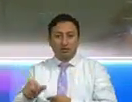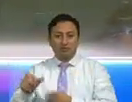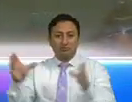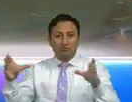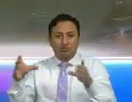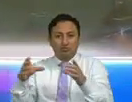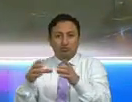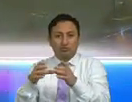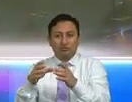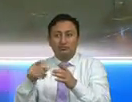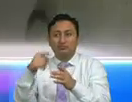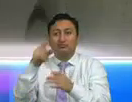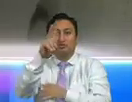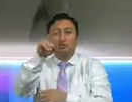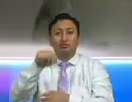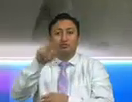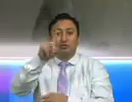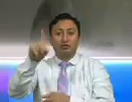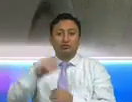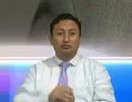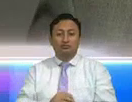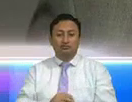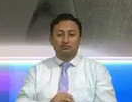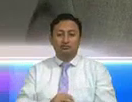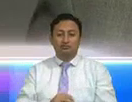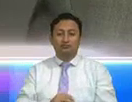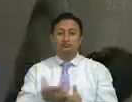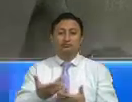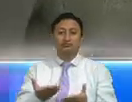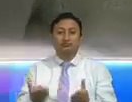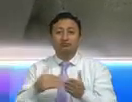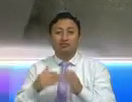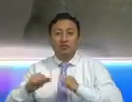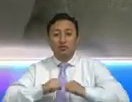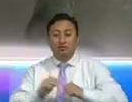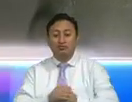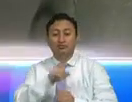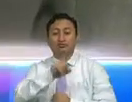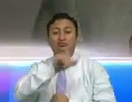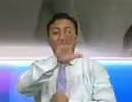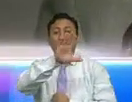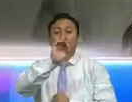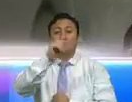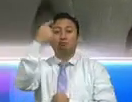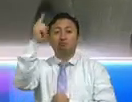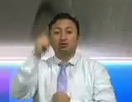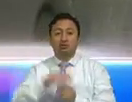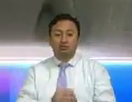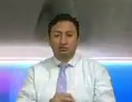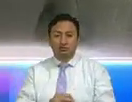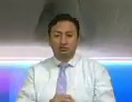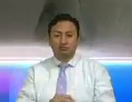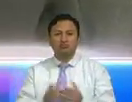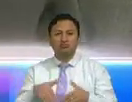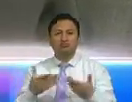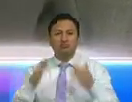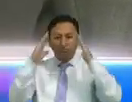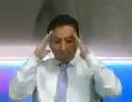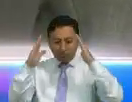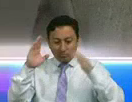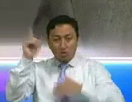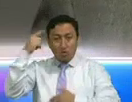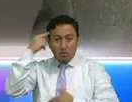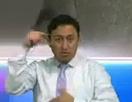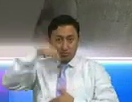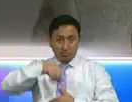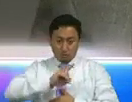hasta el 2021 esfuerzo adicional que tenemos que hacer es de 150 millones que contempla no solamente al gobierno central